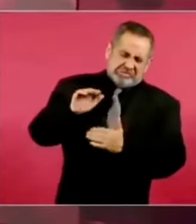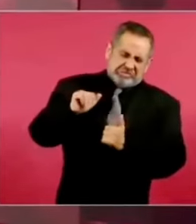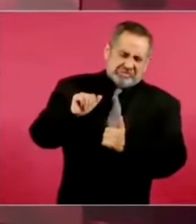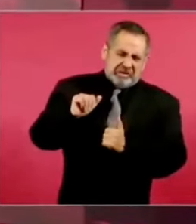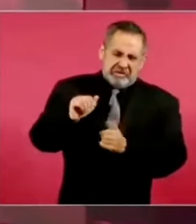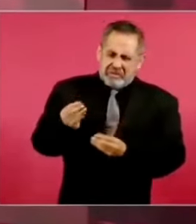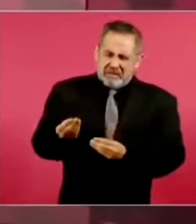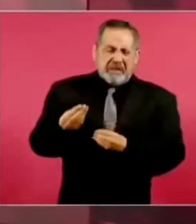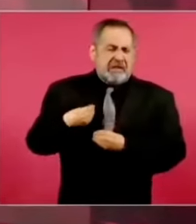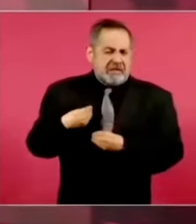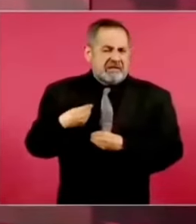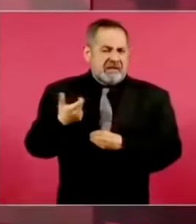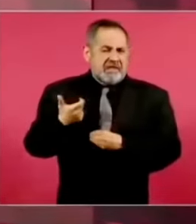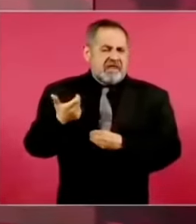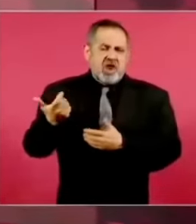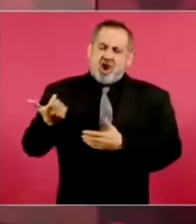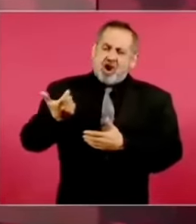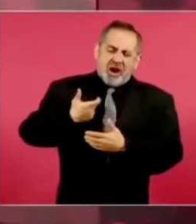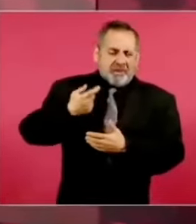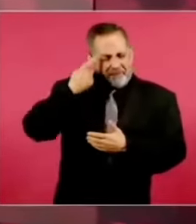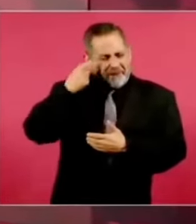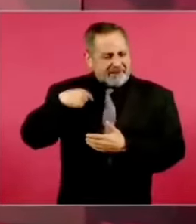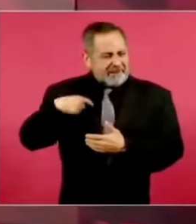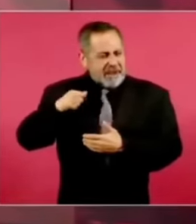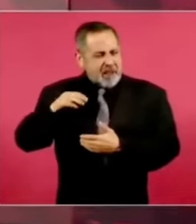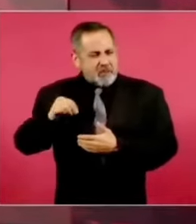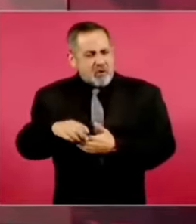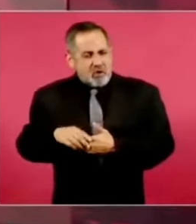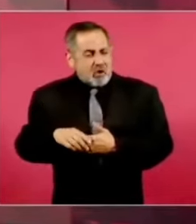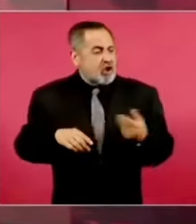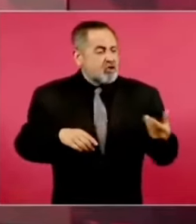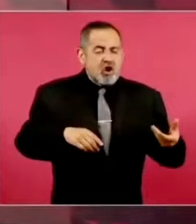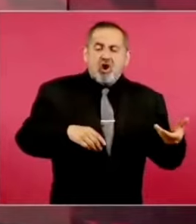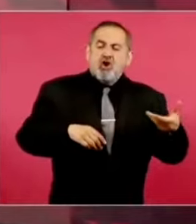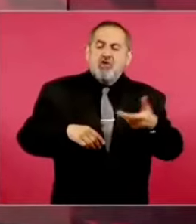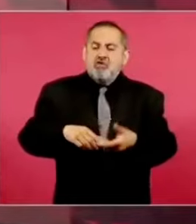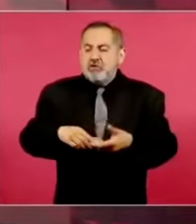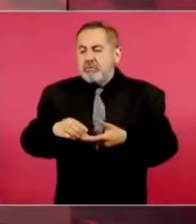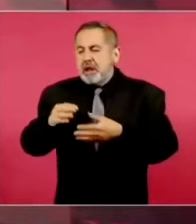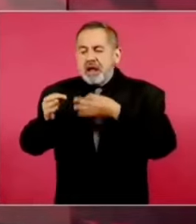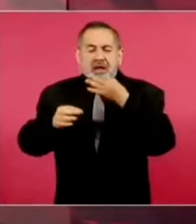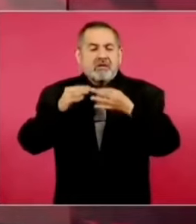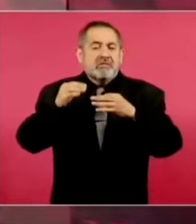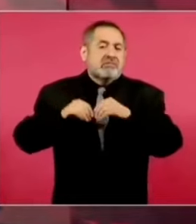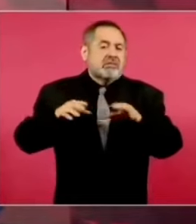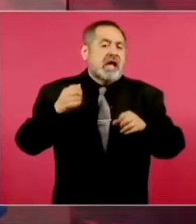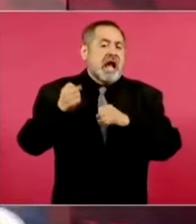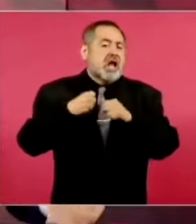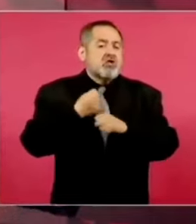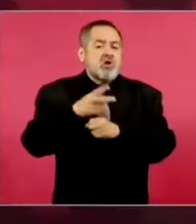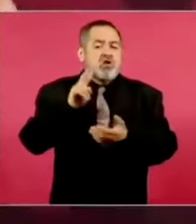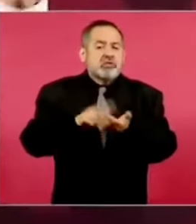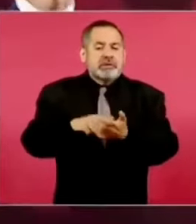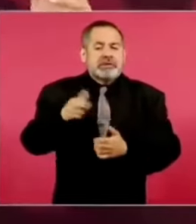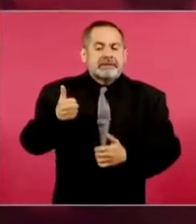habían entregado recursos o habían aportado a la campaña del 2006, ¿no?